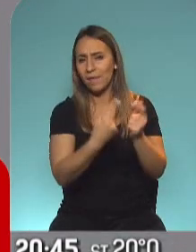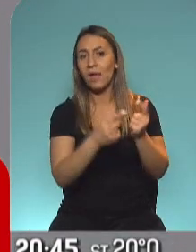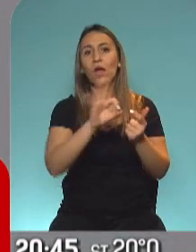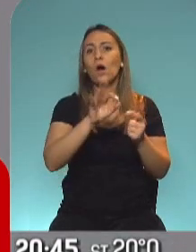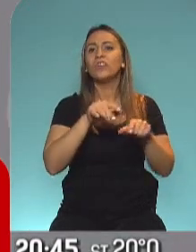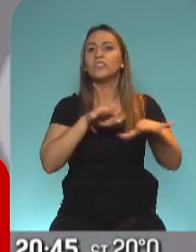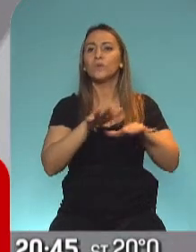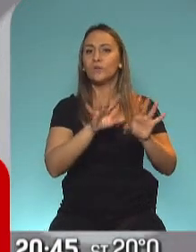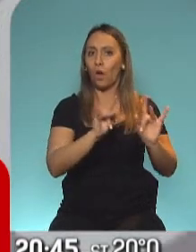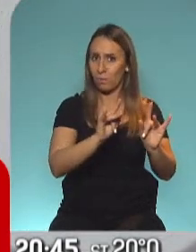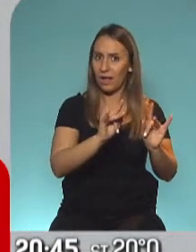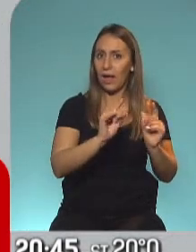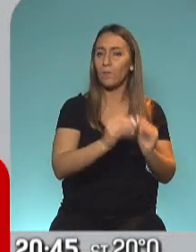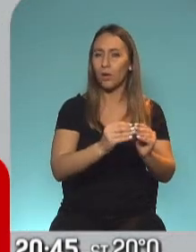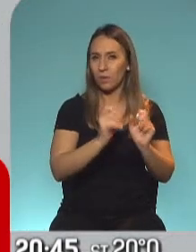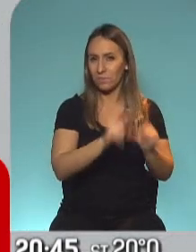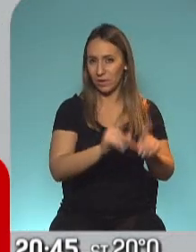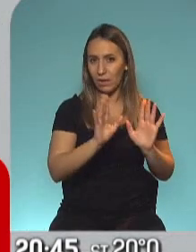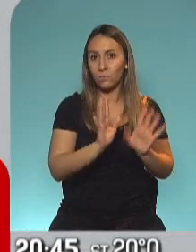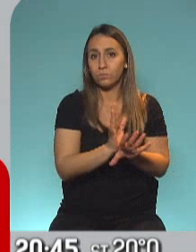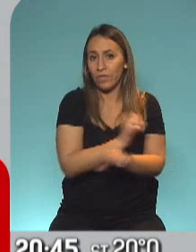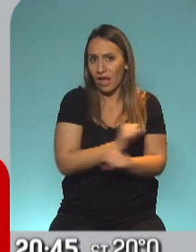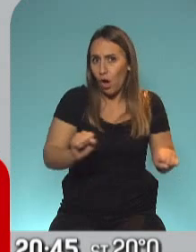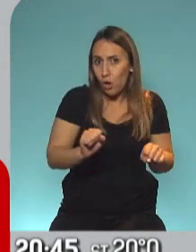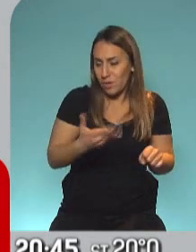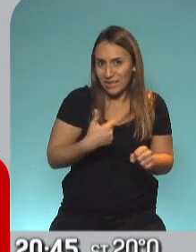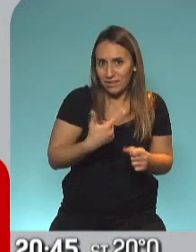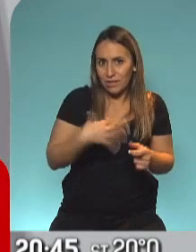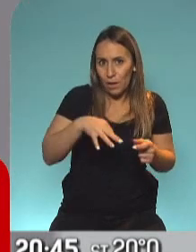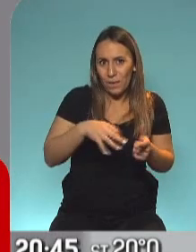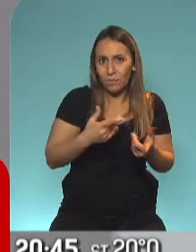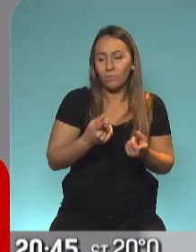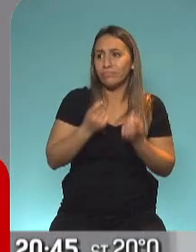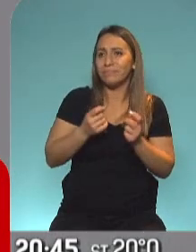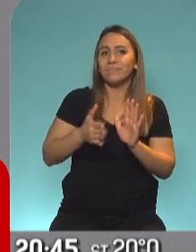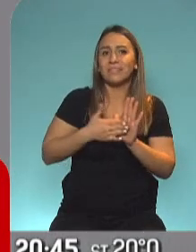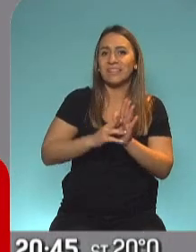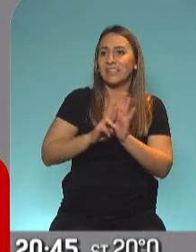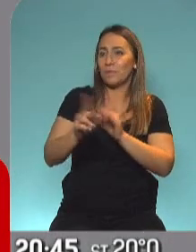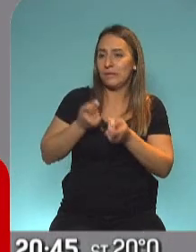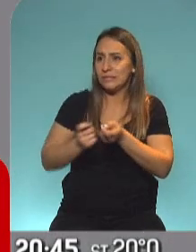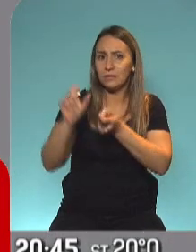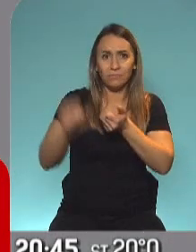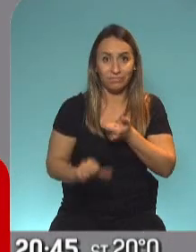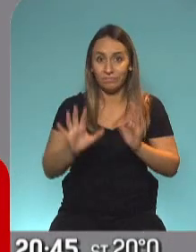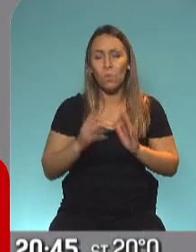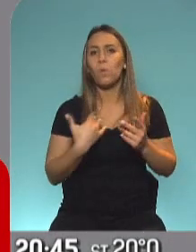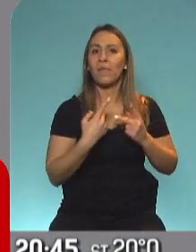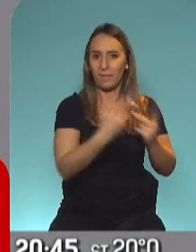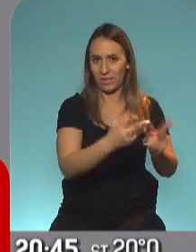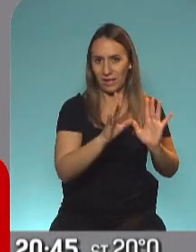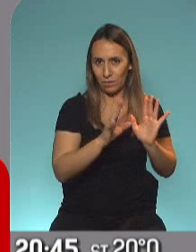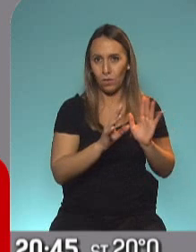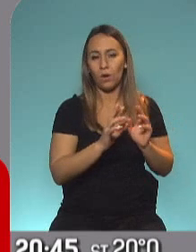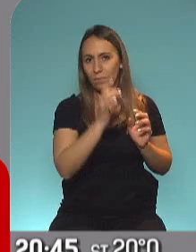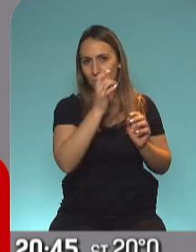situación compleja de último momento que no pudo hacer que tenga el certificado, pero son casos excepcionales. No